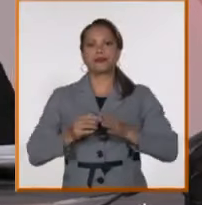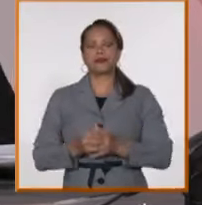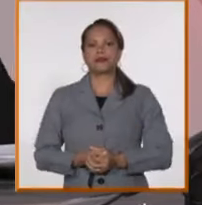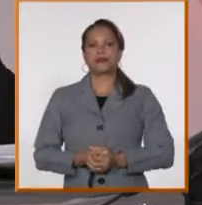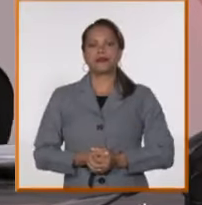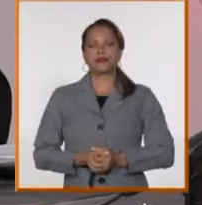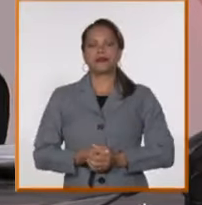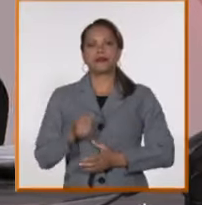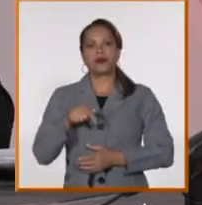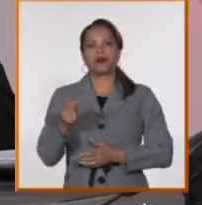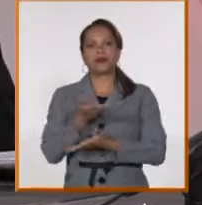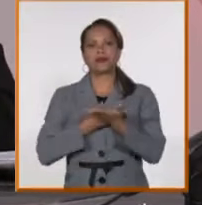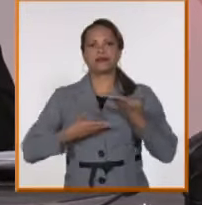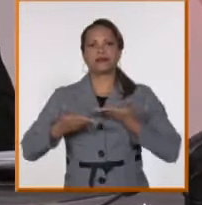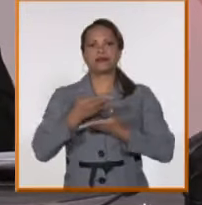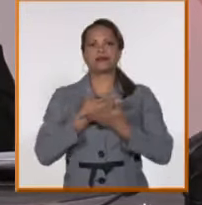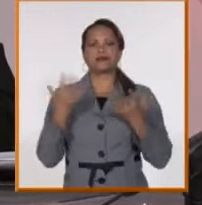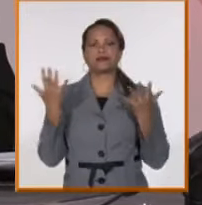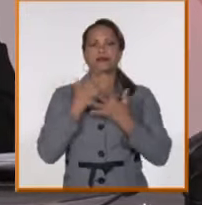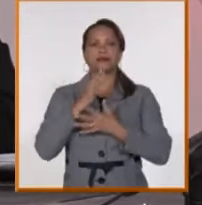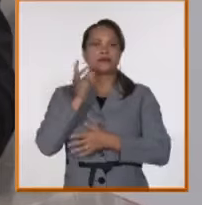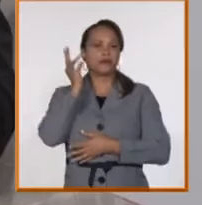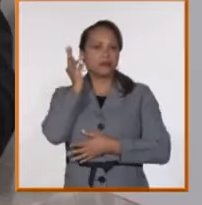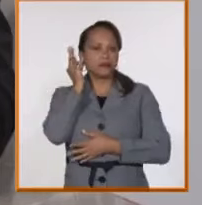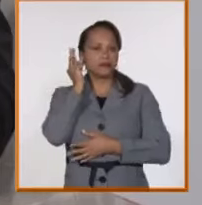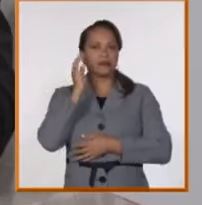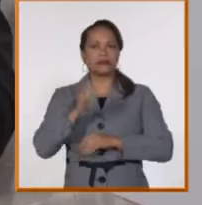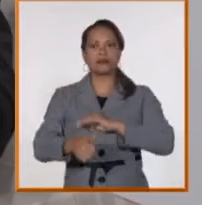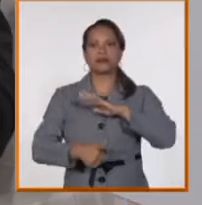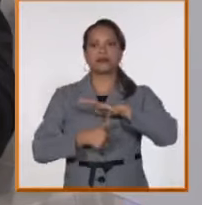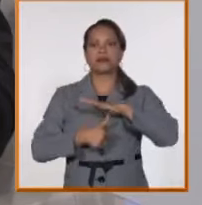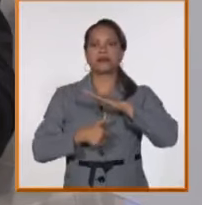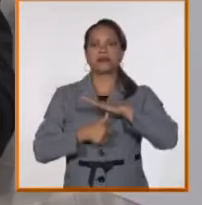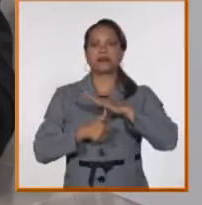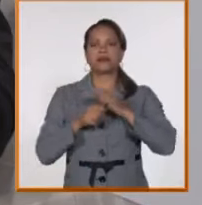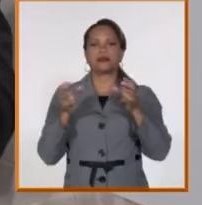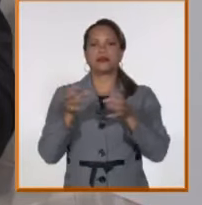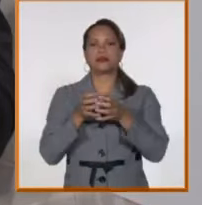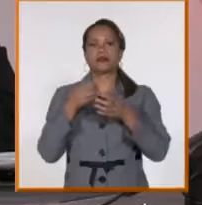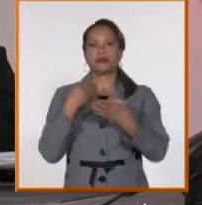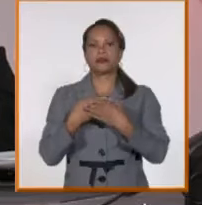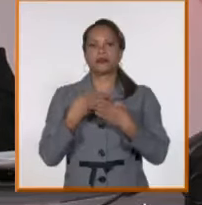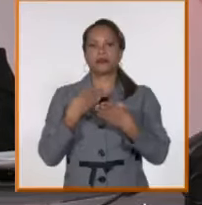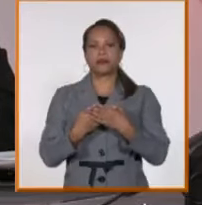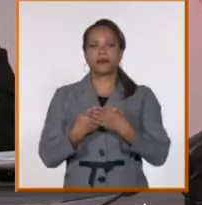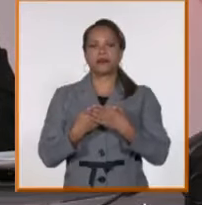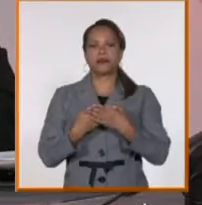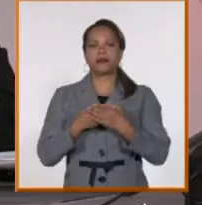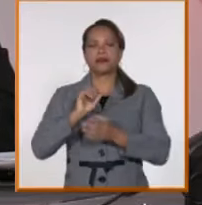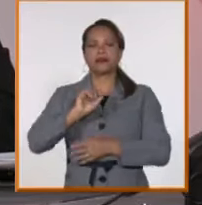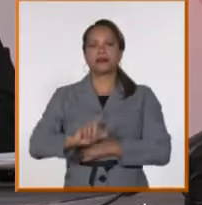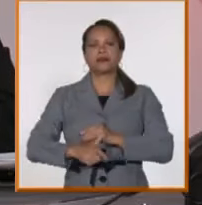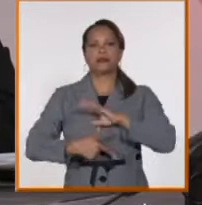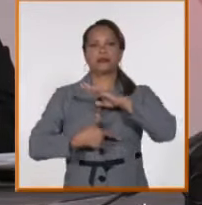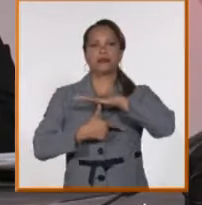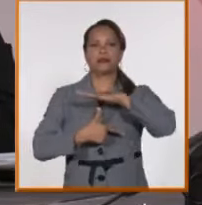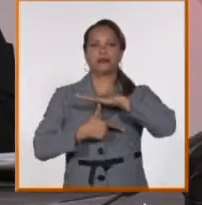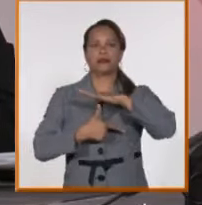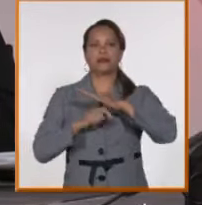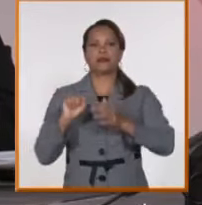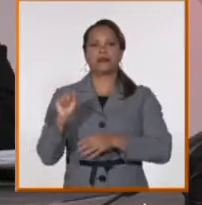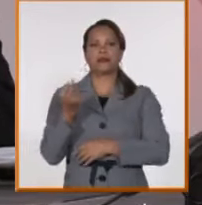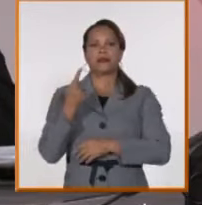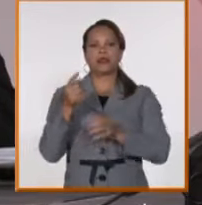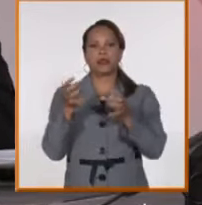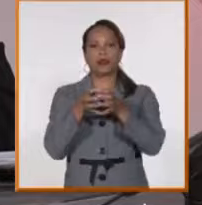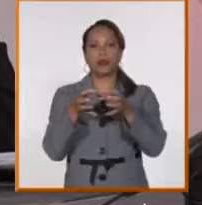Compartiendo con la compañera mirla Díaz Fonseca presidenta de este grupo empresarial la vicepresidenta primera del grupo la